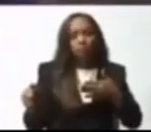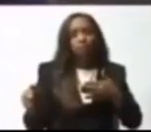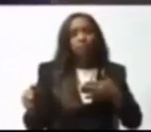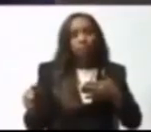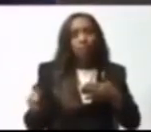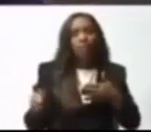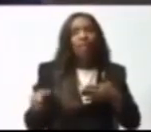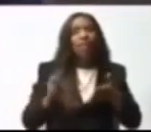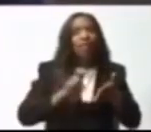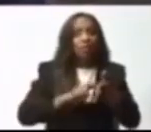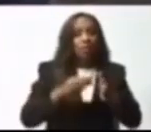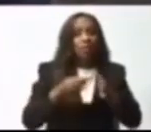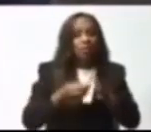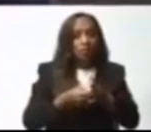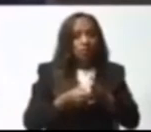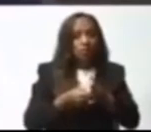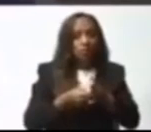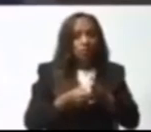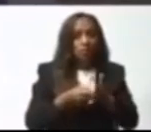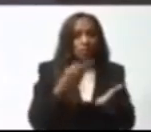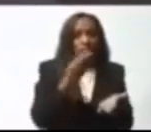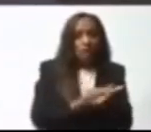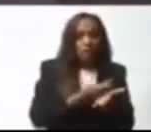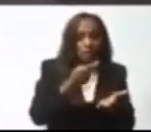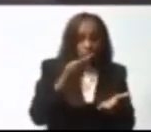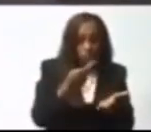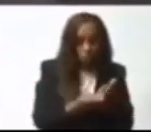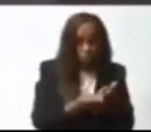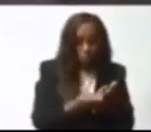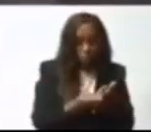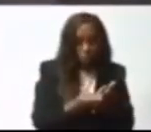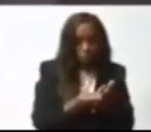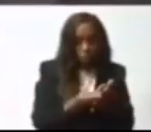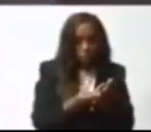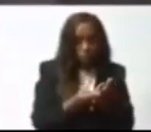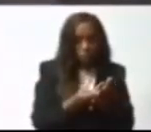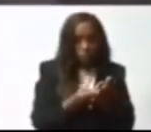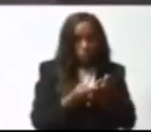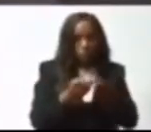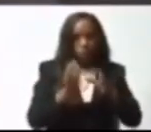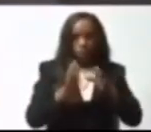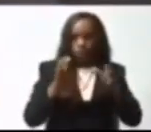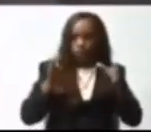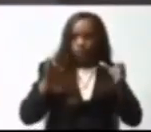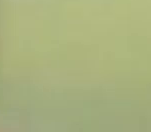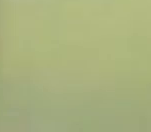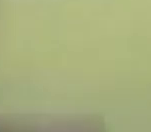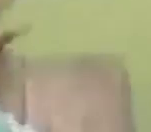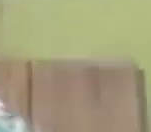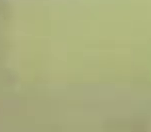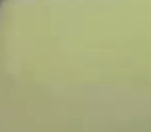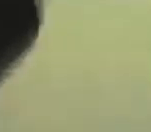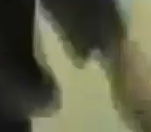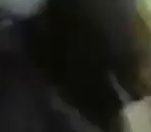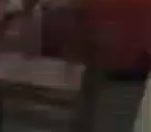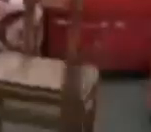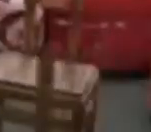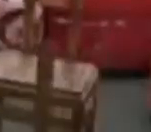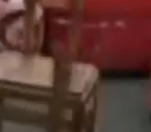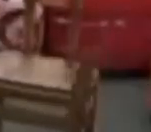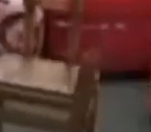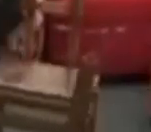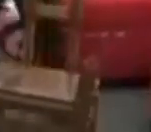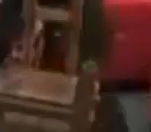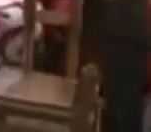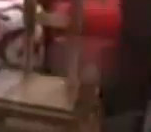de relación señores y todavía quieren jugar con la inteligencia del pueblo dominicano del mundo